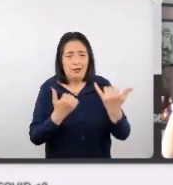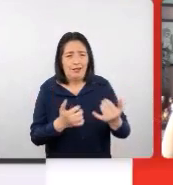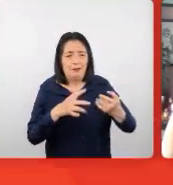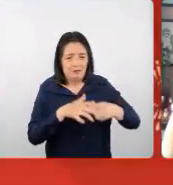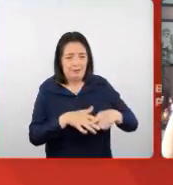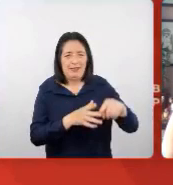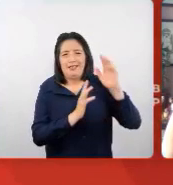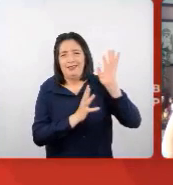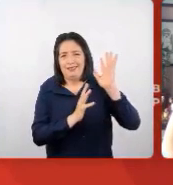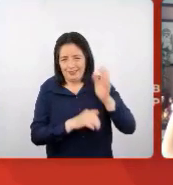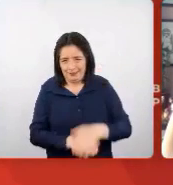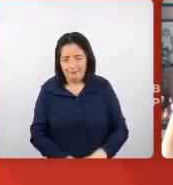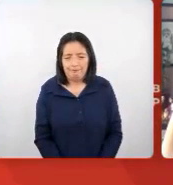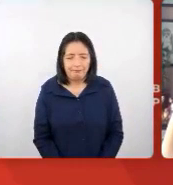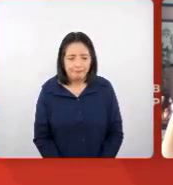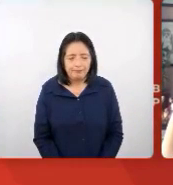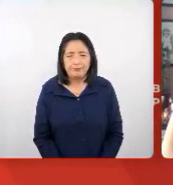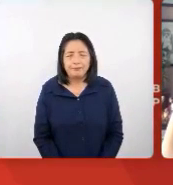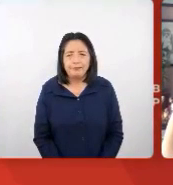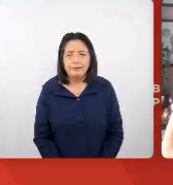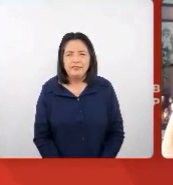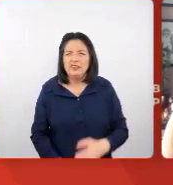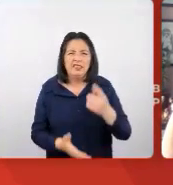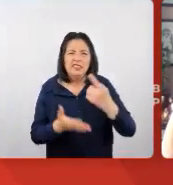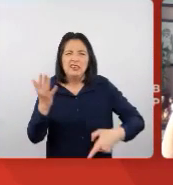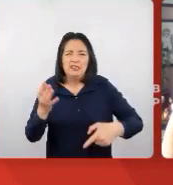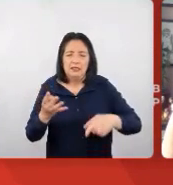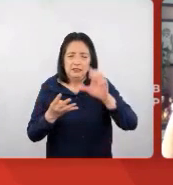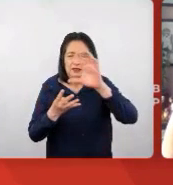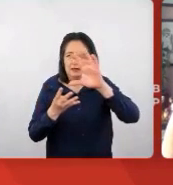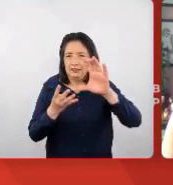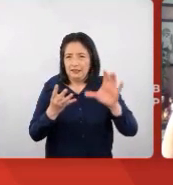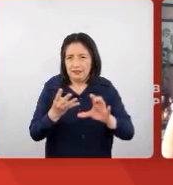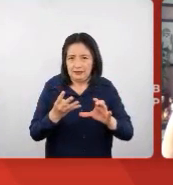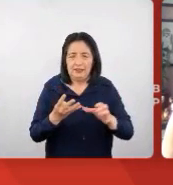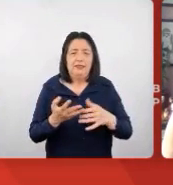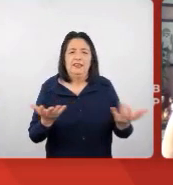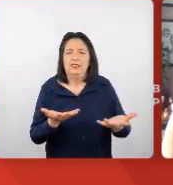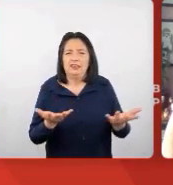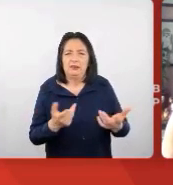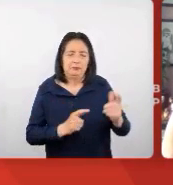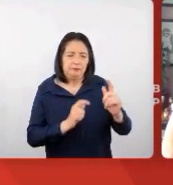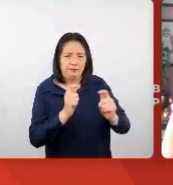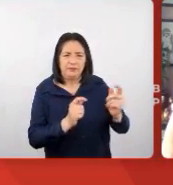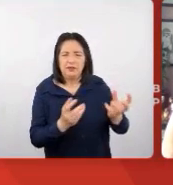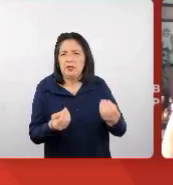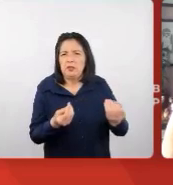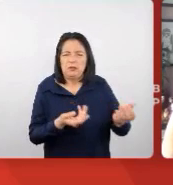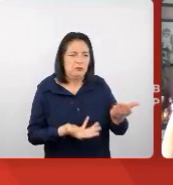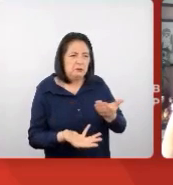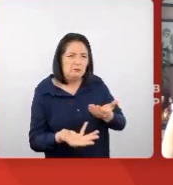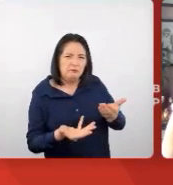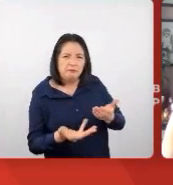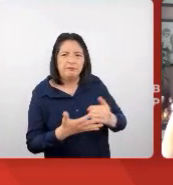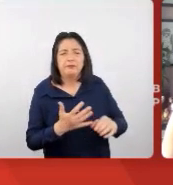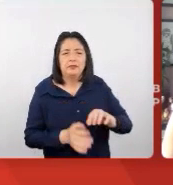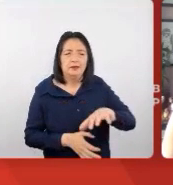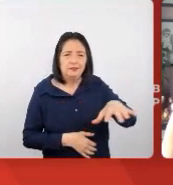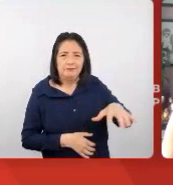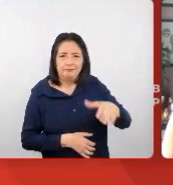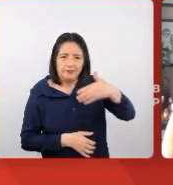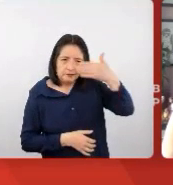presentación sobre las características del sector turismo y cómo negociar con el mercado de Emiratos